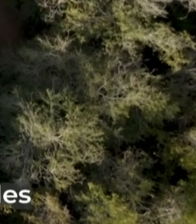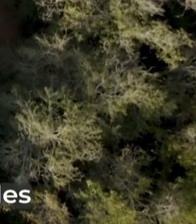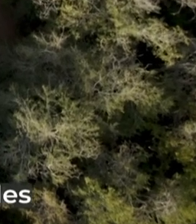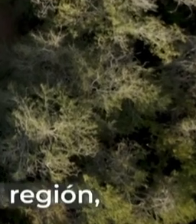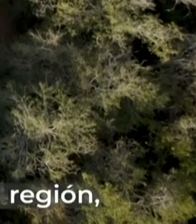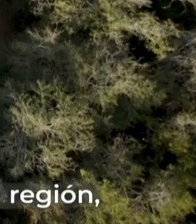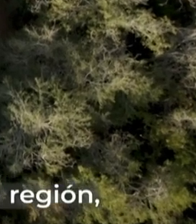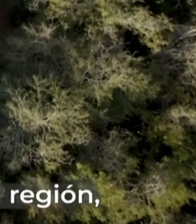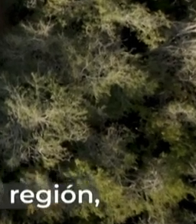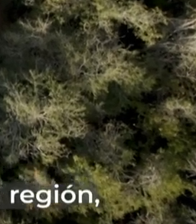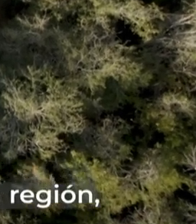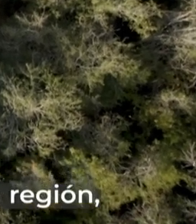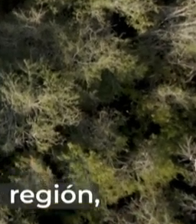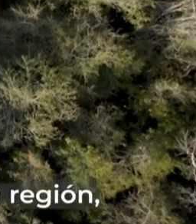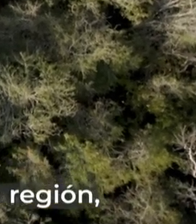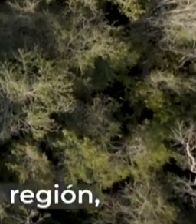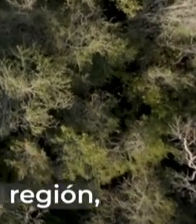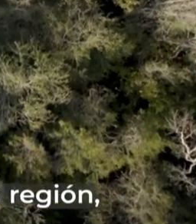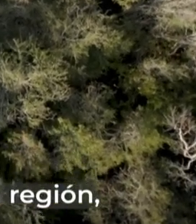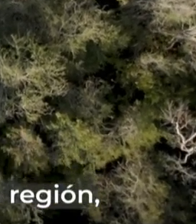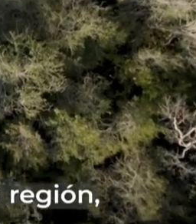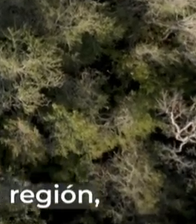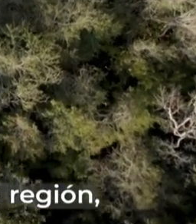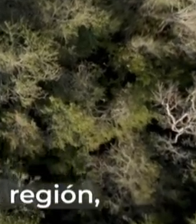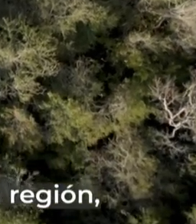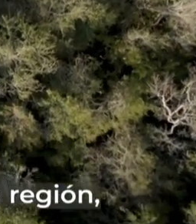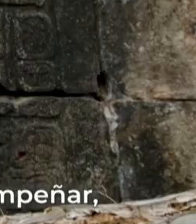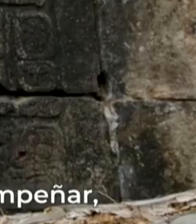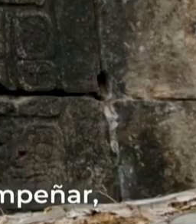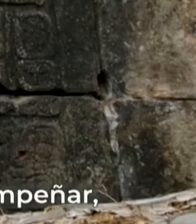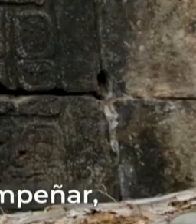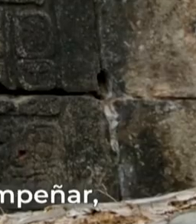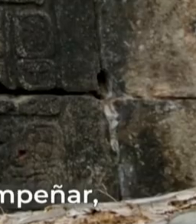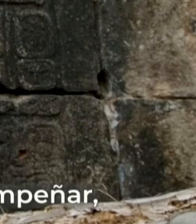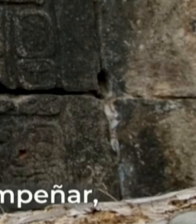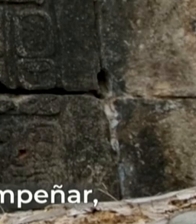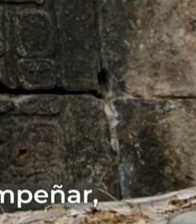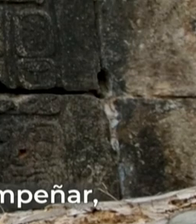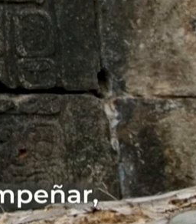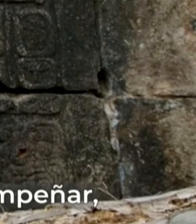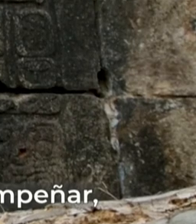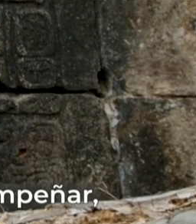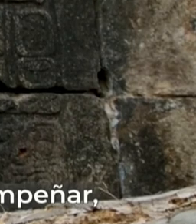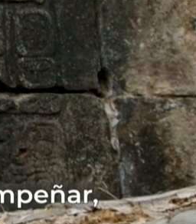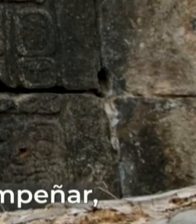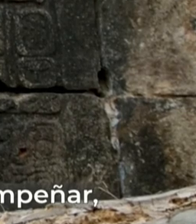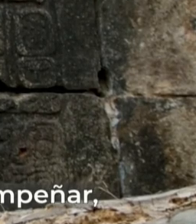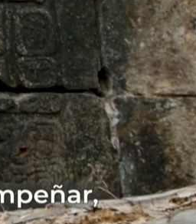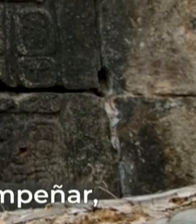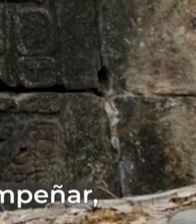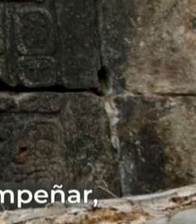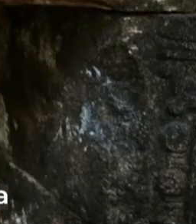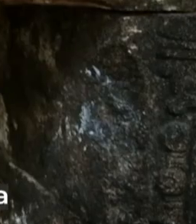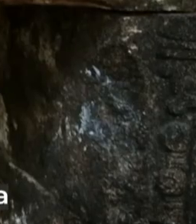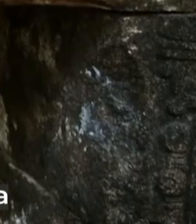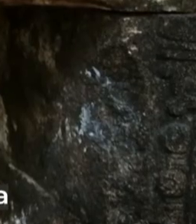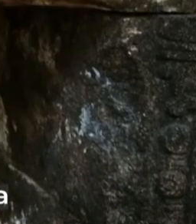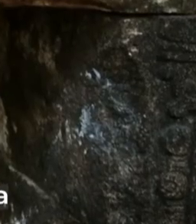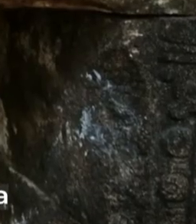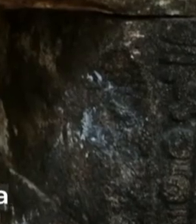las ciudades con el más breve periodo de habitación en la región, tal vez por el papel político que le tocó desempeñar,